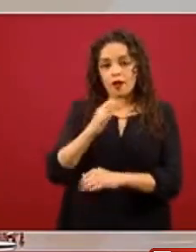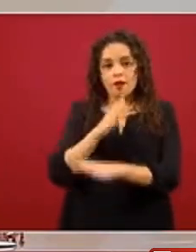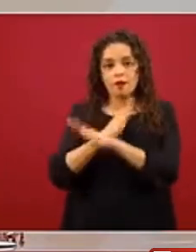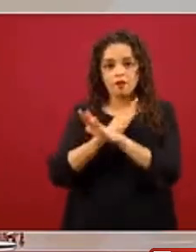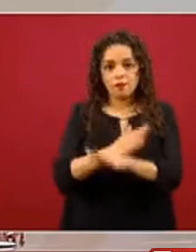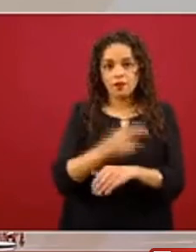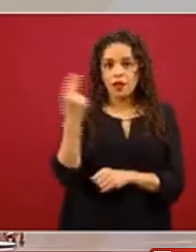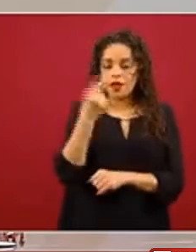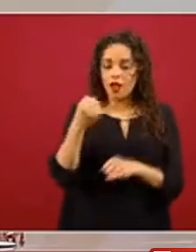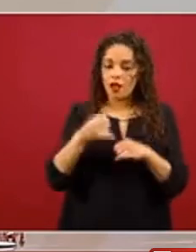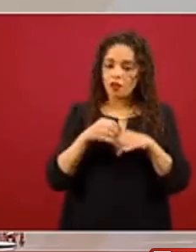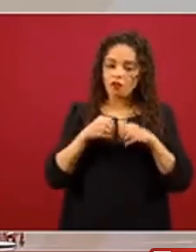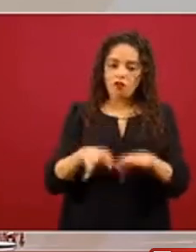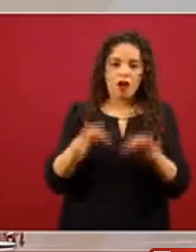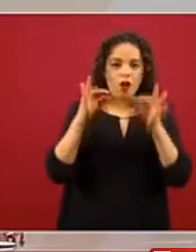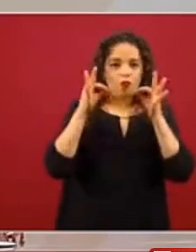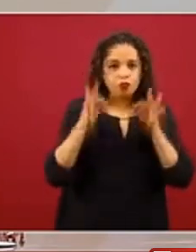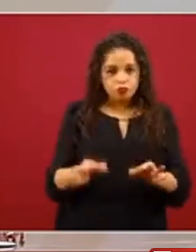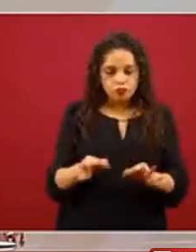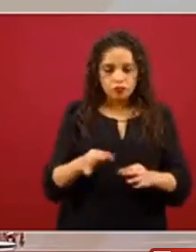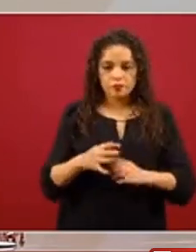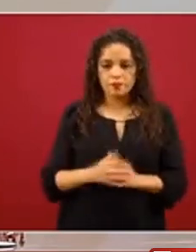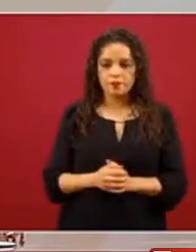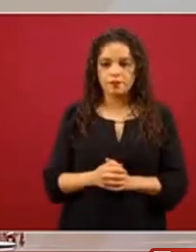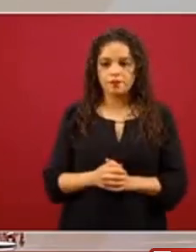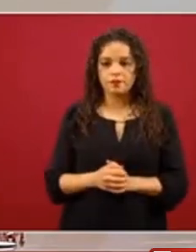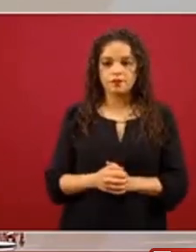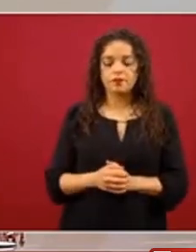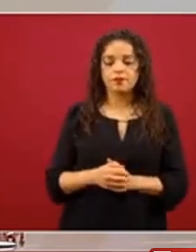directa. Pondremos en el sitio